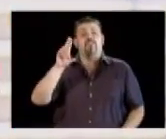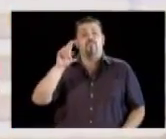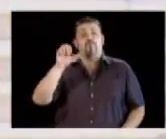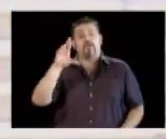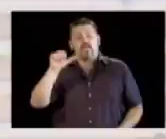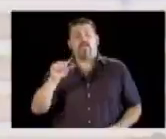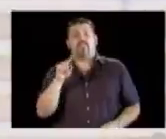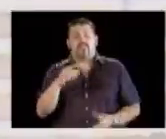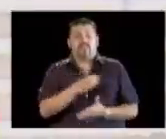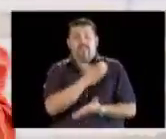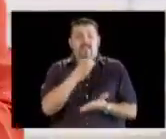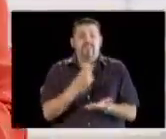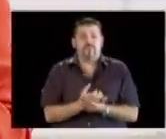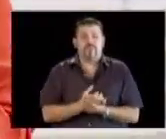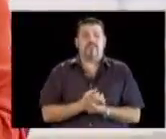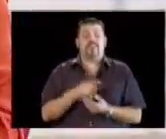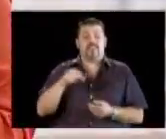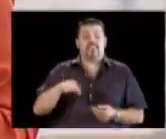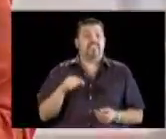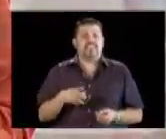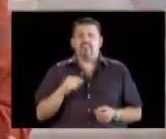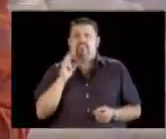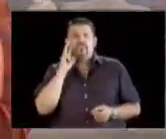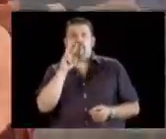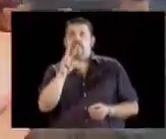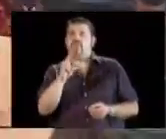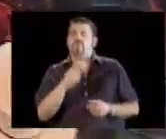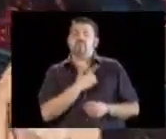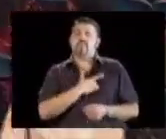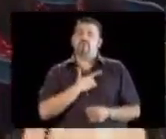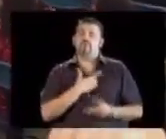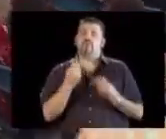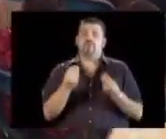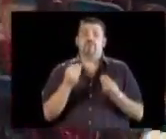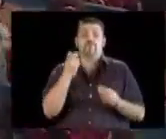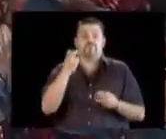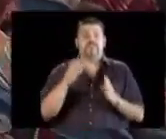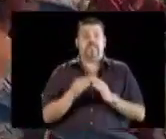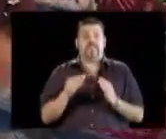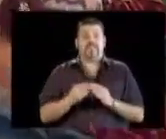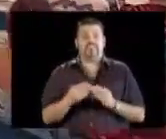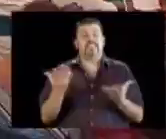poniente de la ciudad, porque les encantó el modelo que estamos dando.